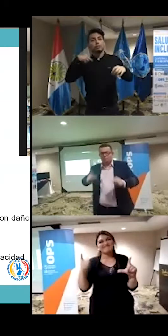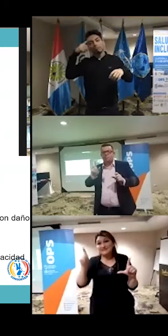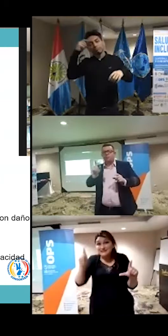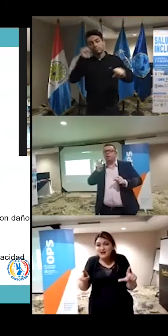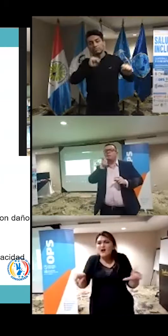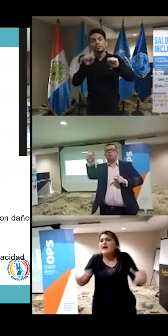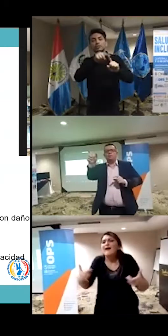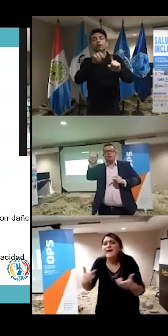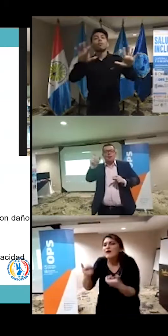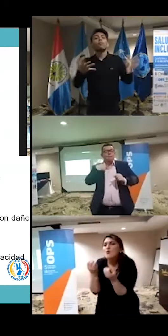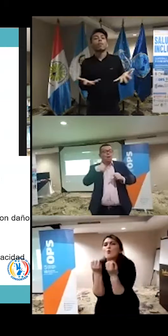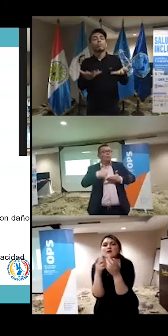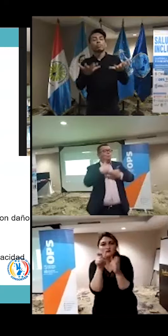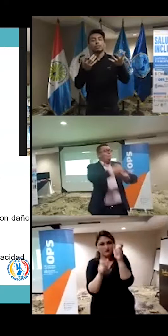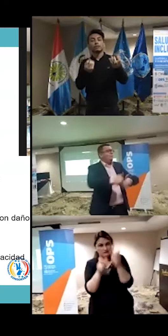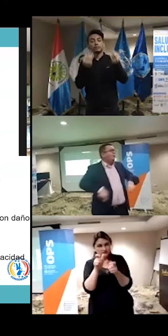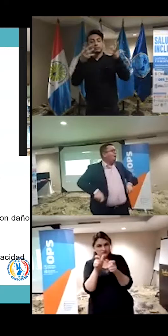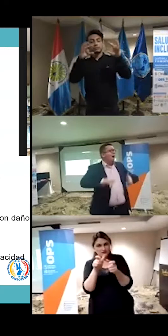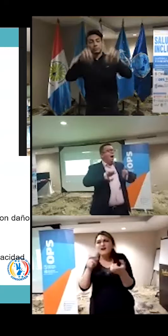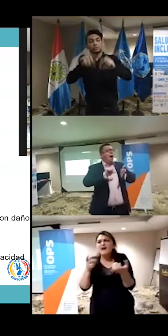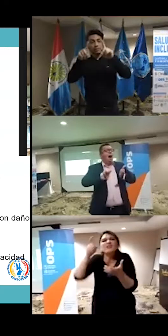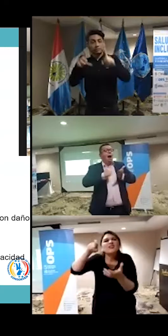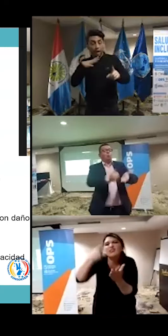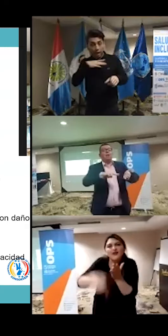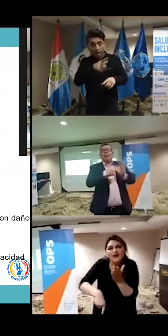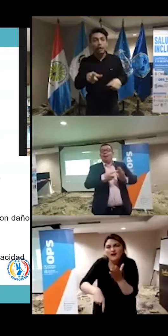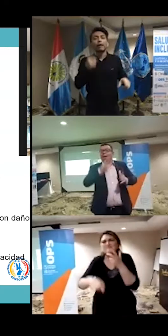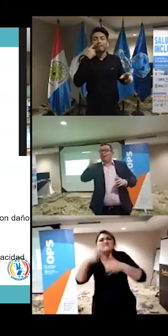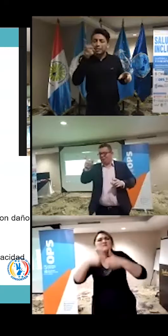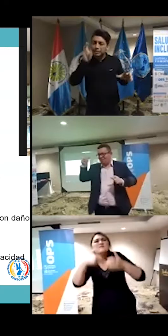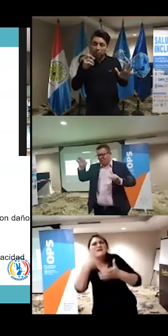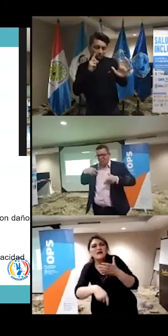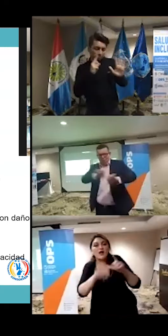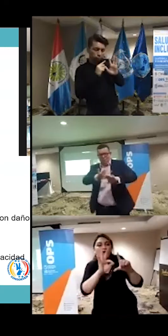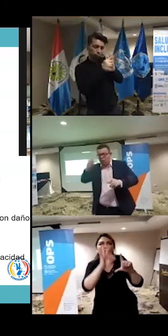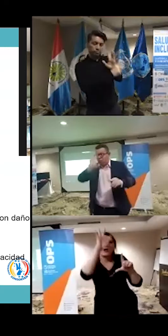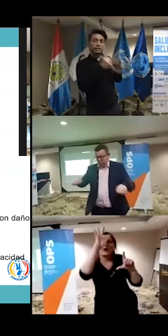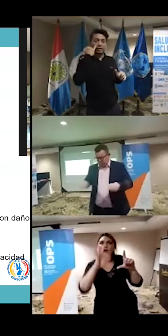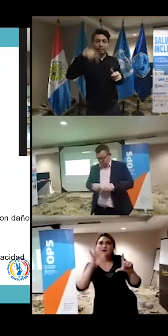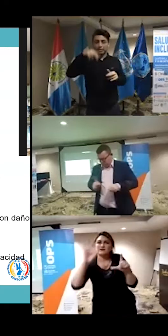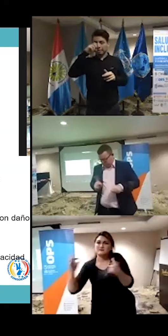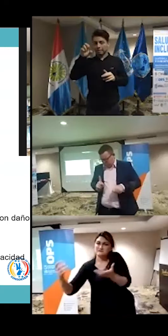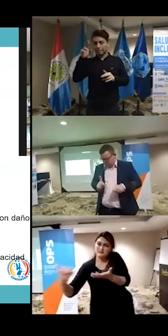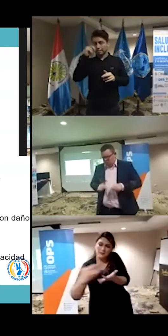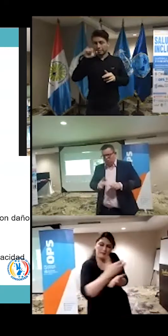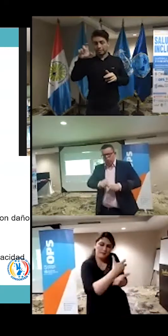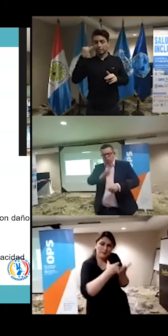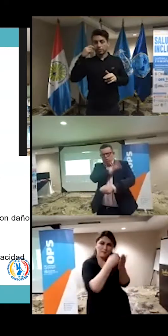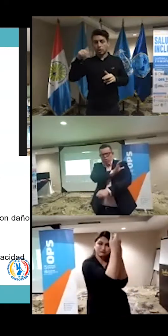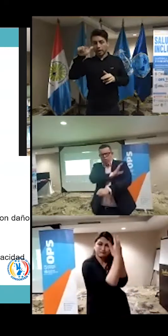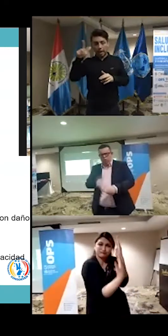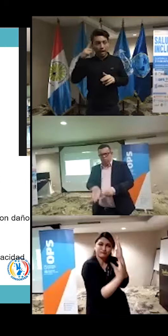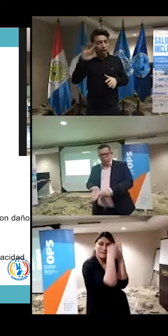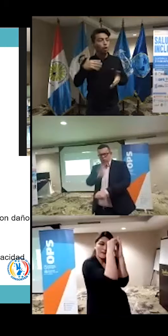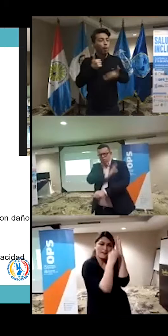entender cuántas personas con discapacidad tenemos y esa visión interseccional y dar ayudas específicas de acuerdo a cada una de